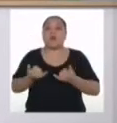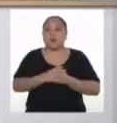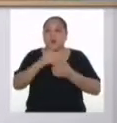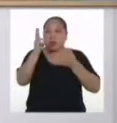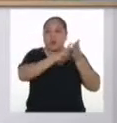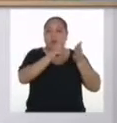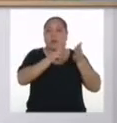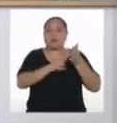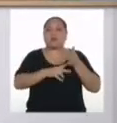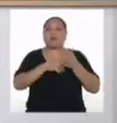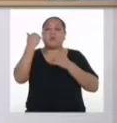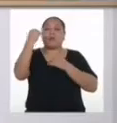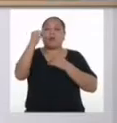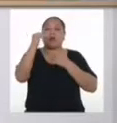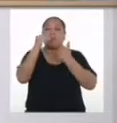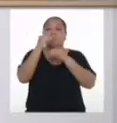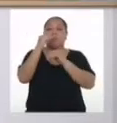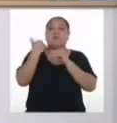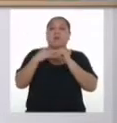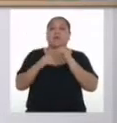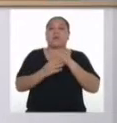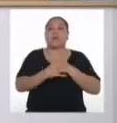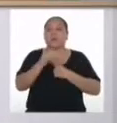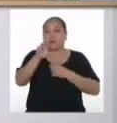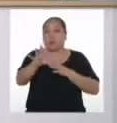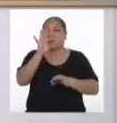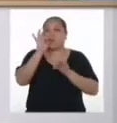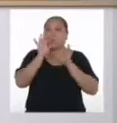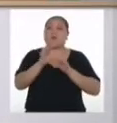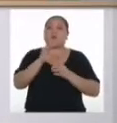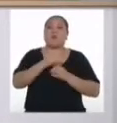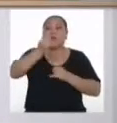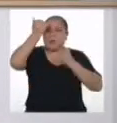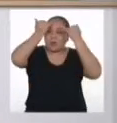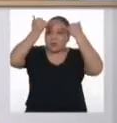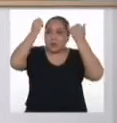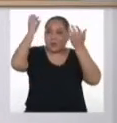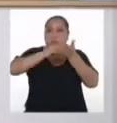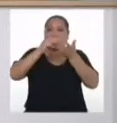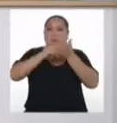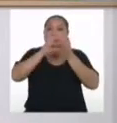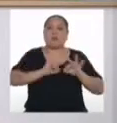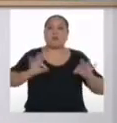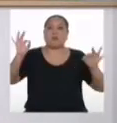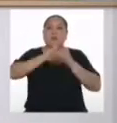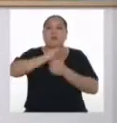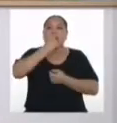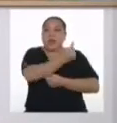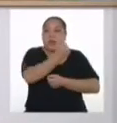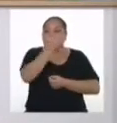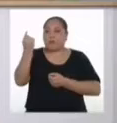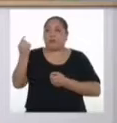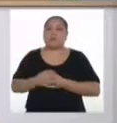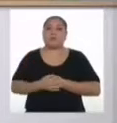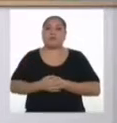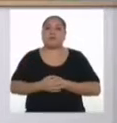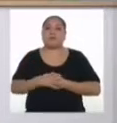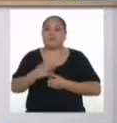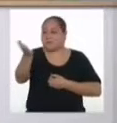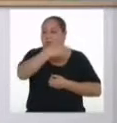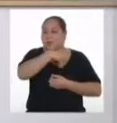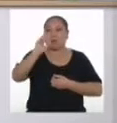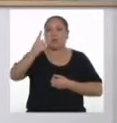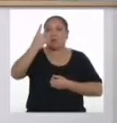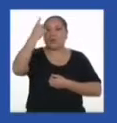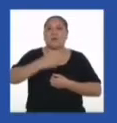Ahora leeremos párrafo por párrafo para identificar las ideas principales de cada uno de ellos. Vamos